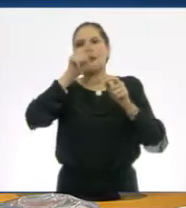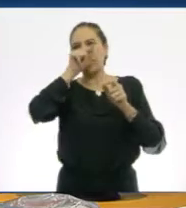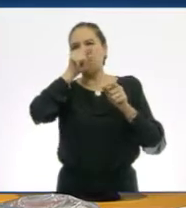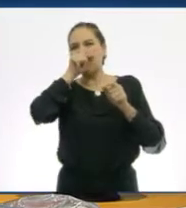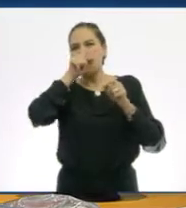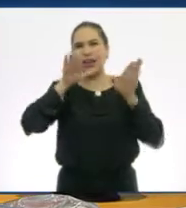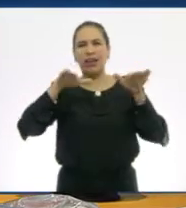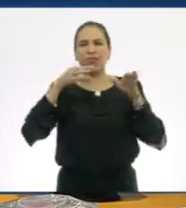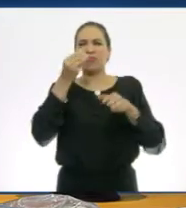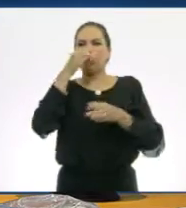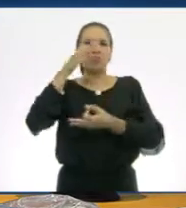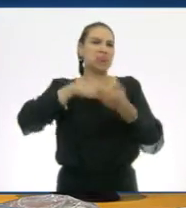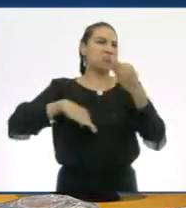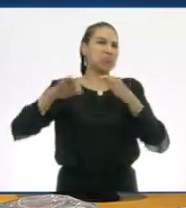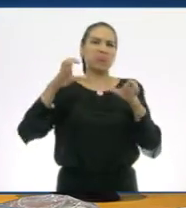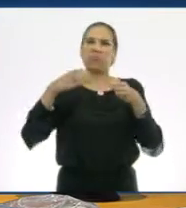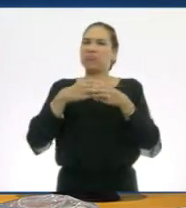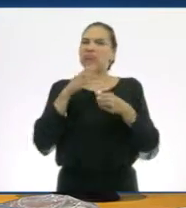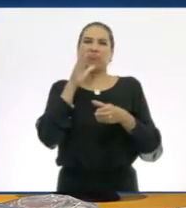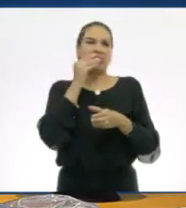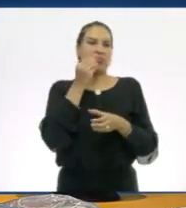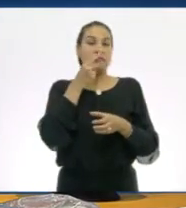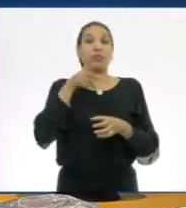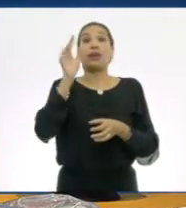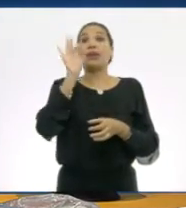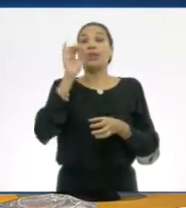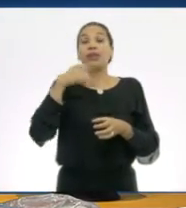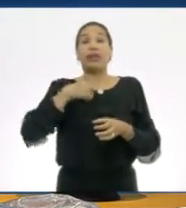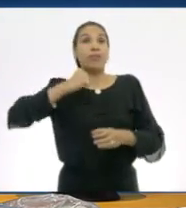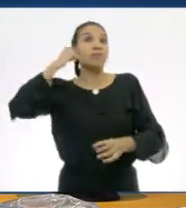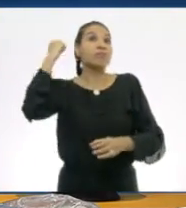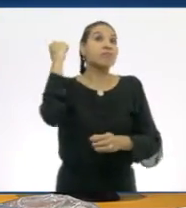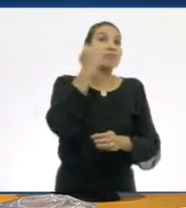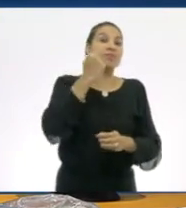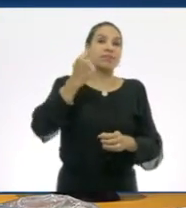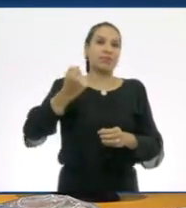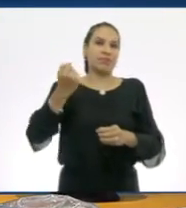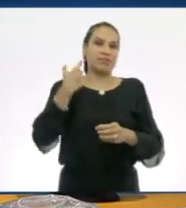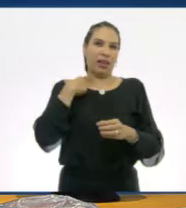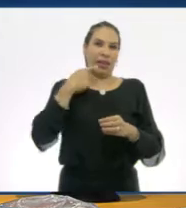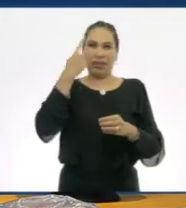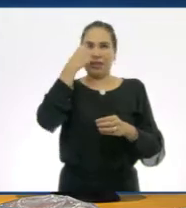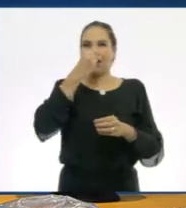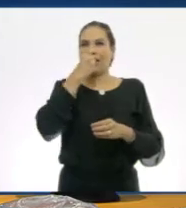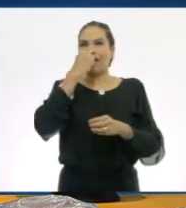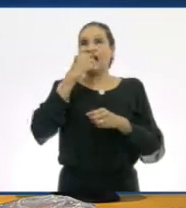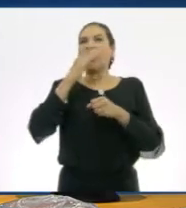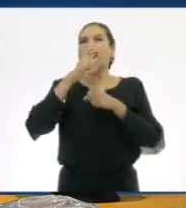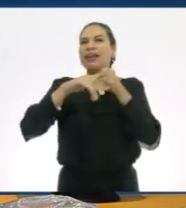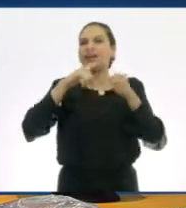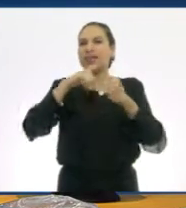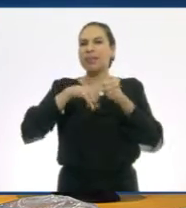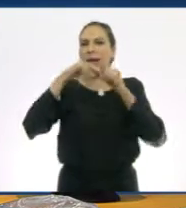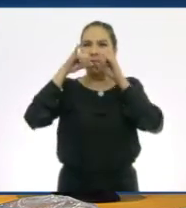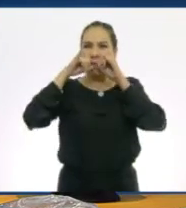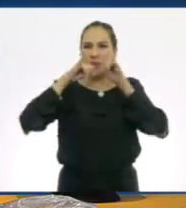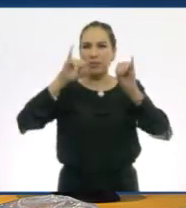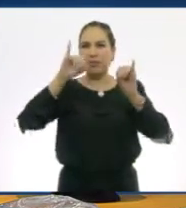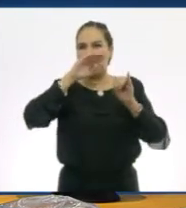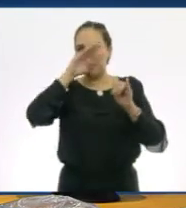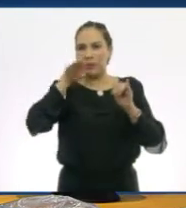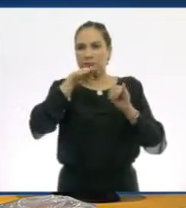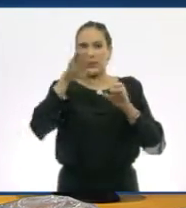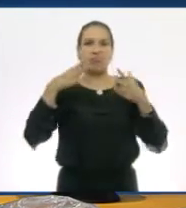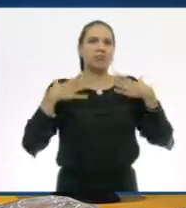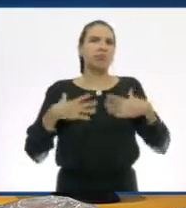alcanzará para alimentar a toda nuestra comunidad. Pero ¿qué pasa si cazamos un mamut? Y nos tendremos que vestir